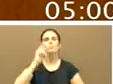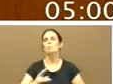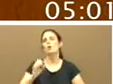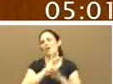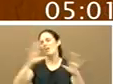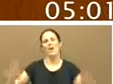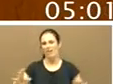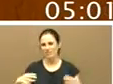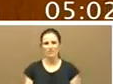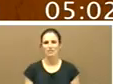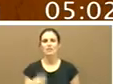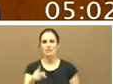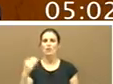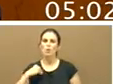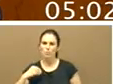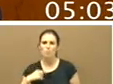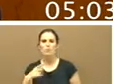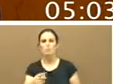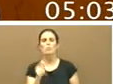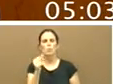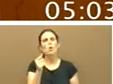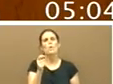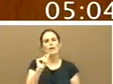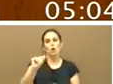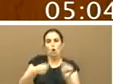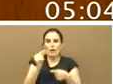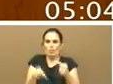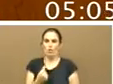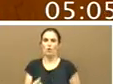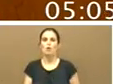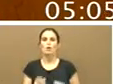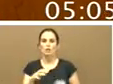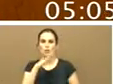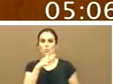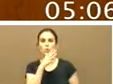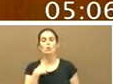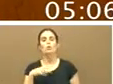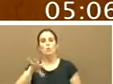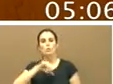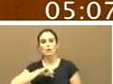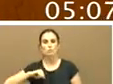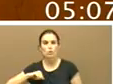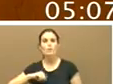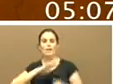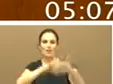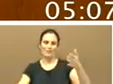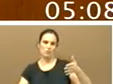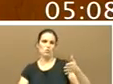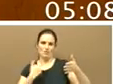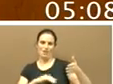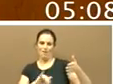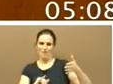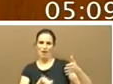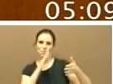se actualizaron esos factores de corrección, precisamente, con la comunidad autónoma de Cataluña, quien,